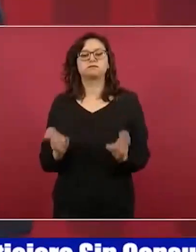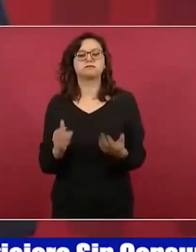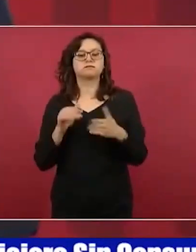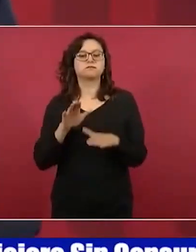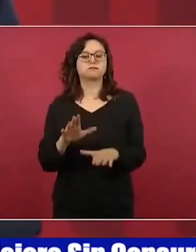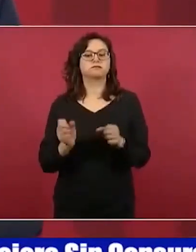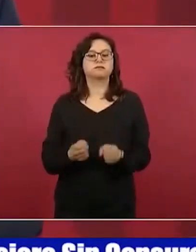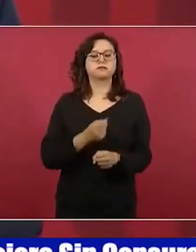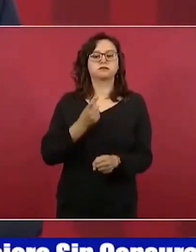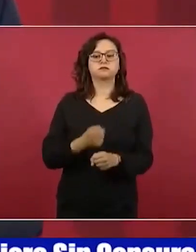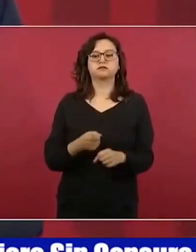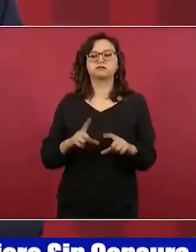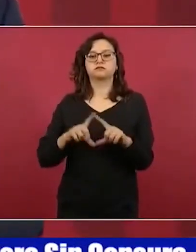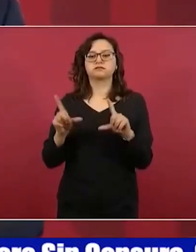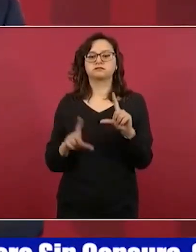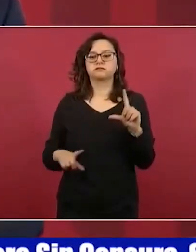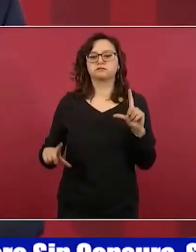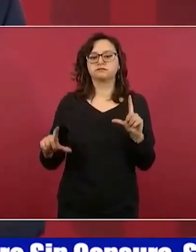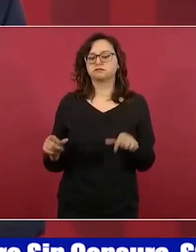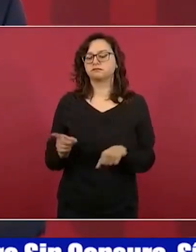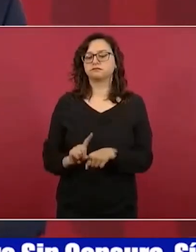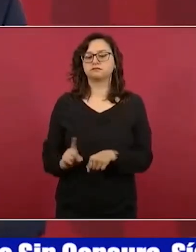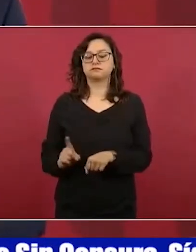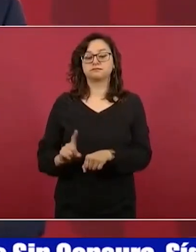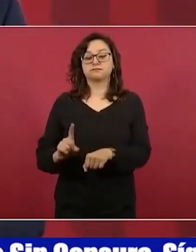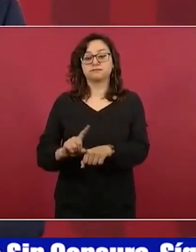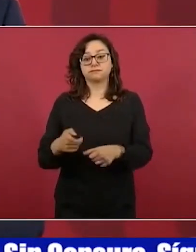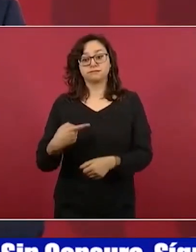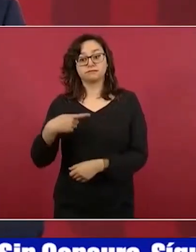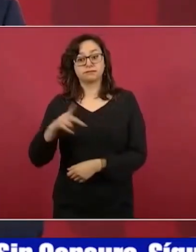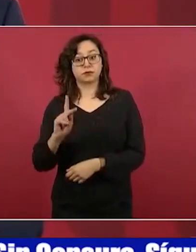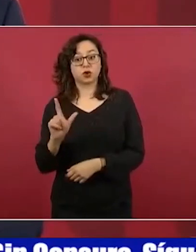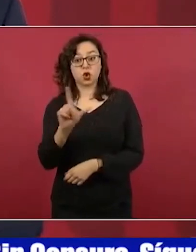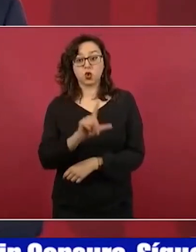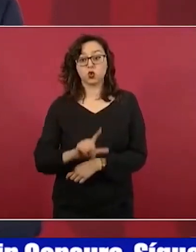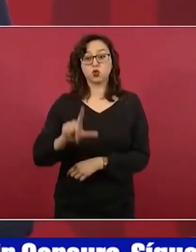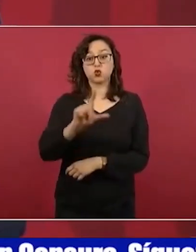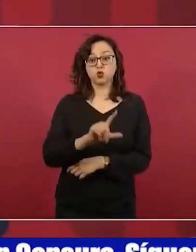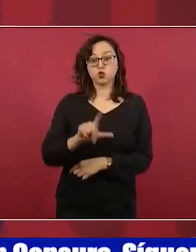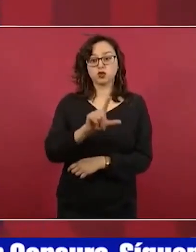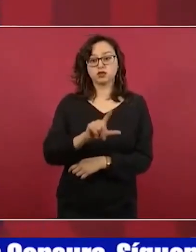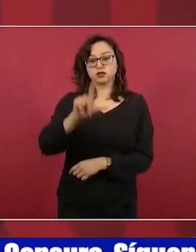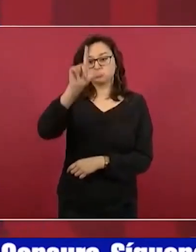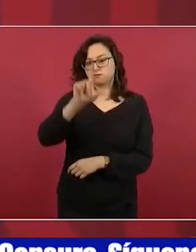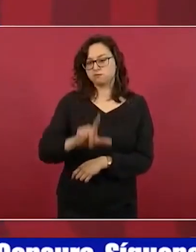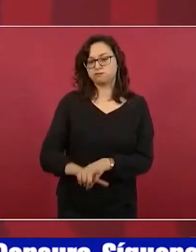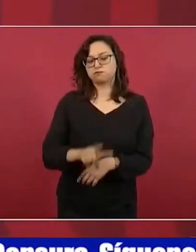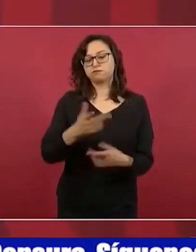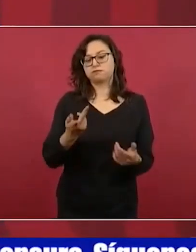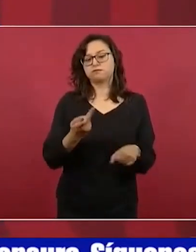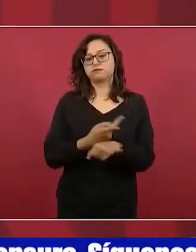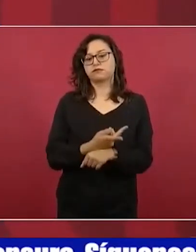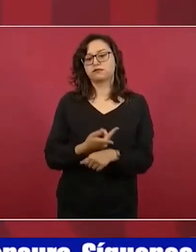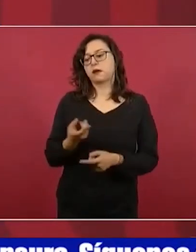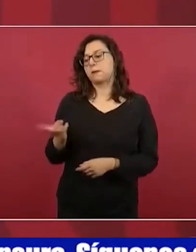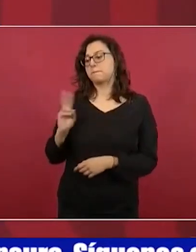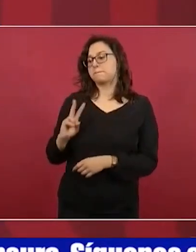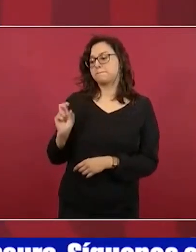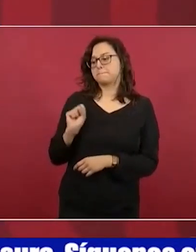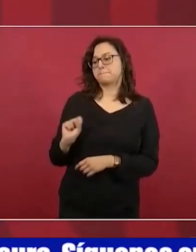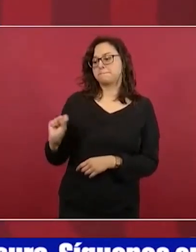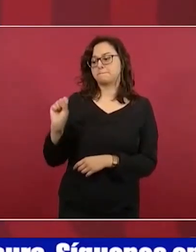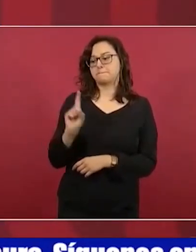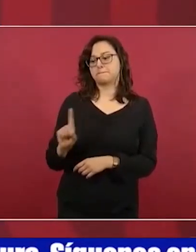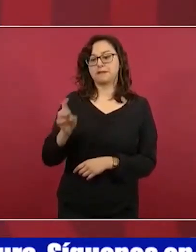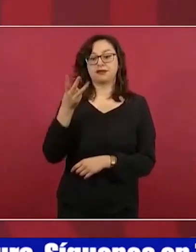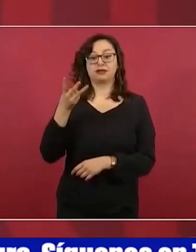que tenía pues esta duda, ¿no? Sobre el tema de los ecocidios. El presidente le dice, bueno, yo creo que estás en tu legítimo derecho de tener toda esa